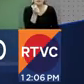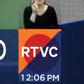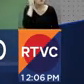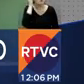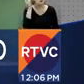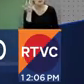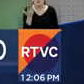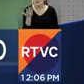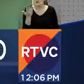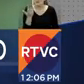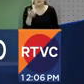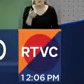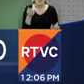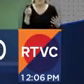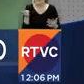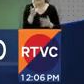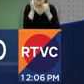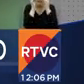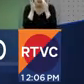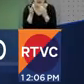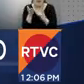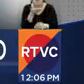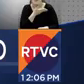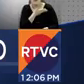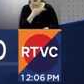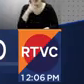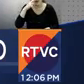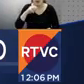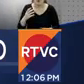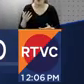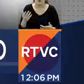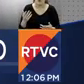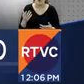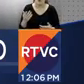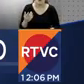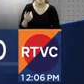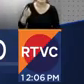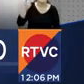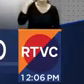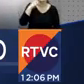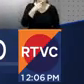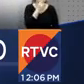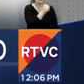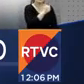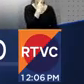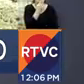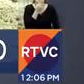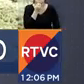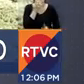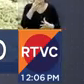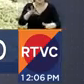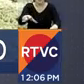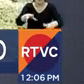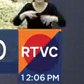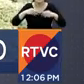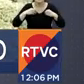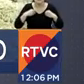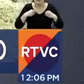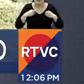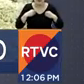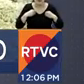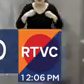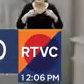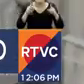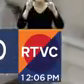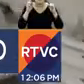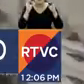al el hecho tan terrible. En últimas, él llevó a cabo ayer una aceptación de cargos que hasta el momento no tiene ninguna consecuencia de carácter